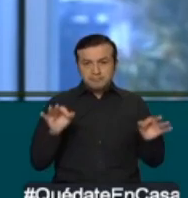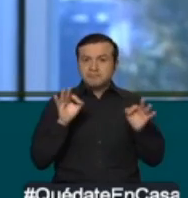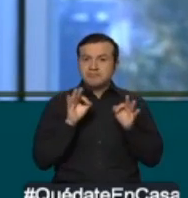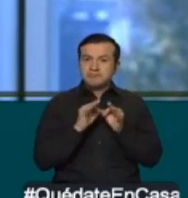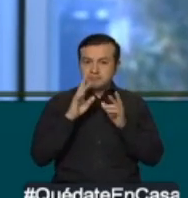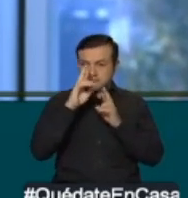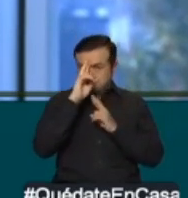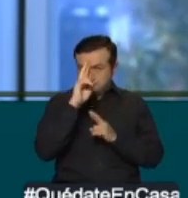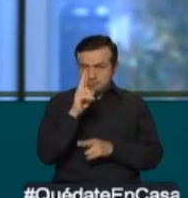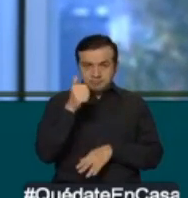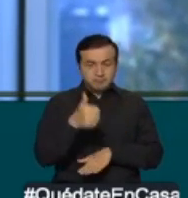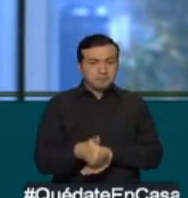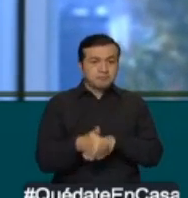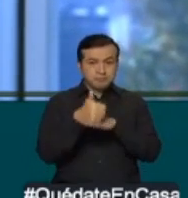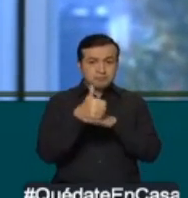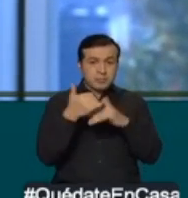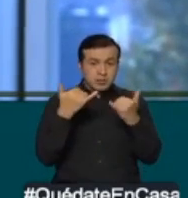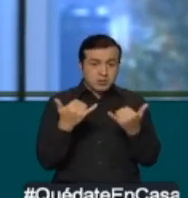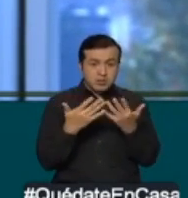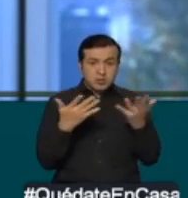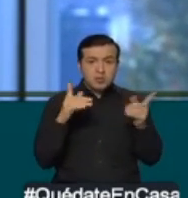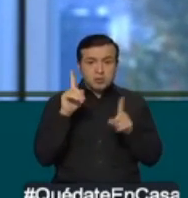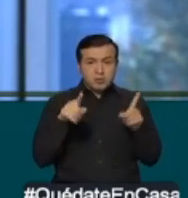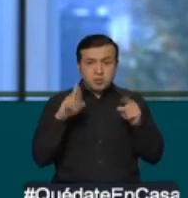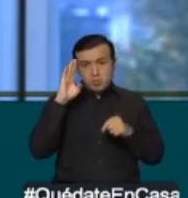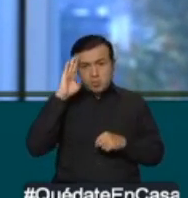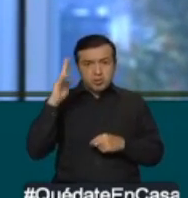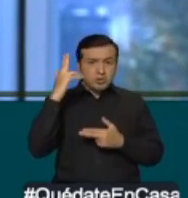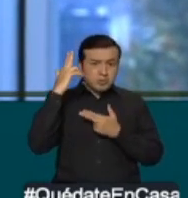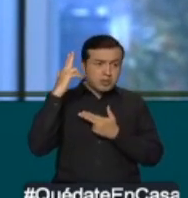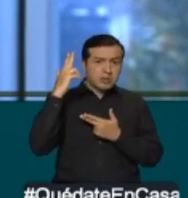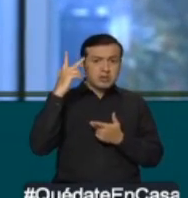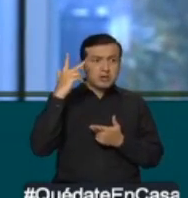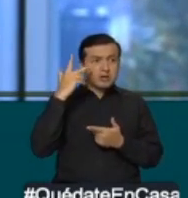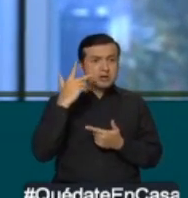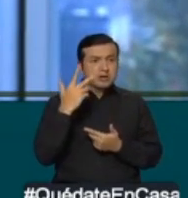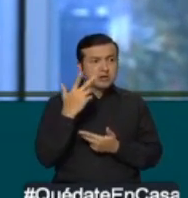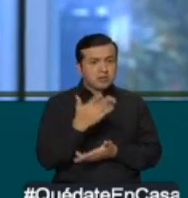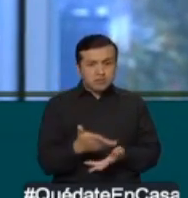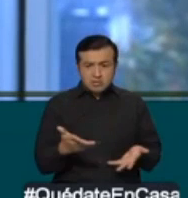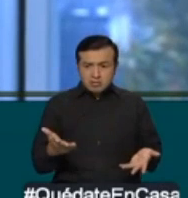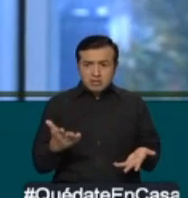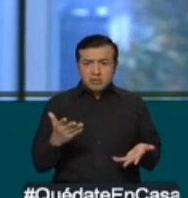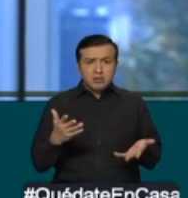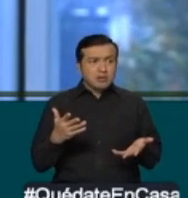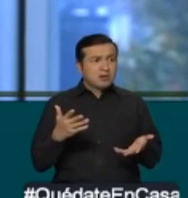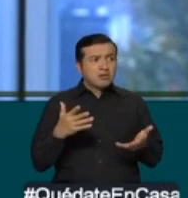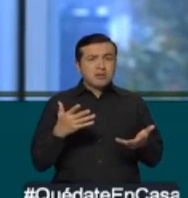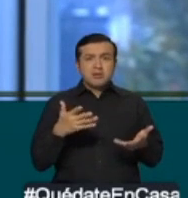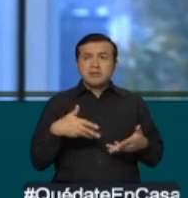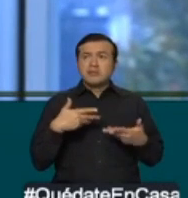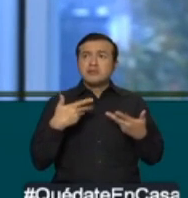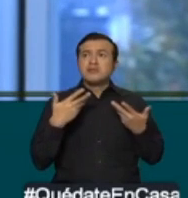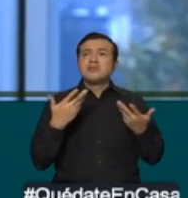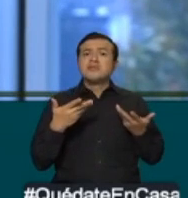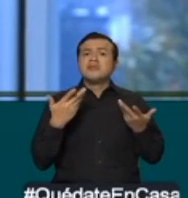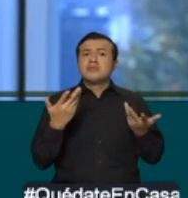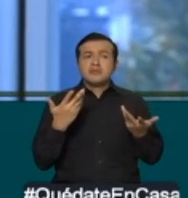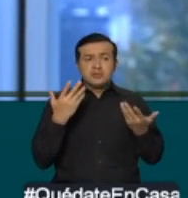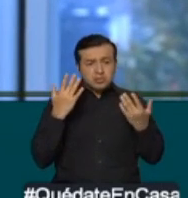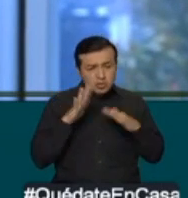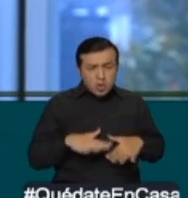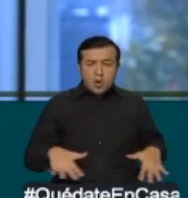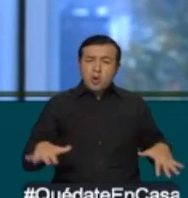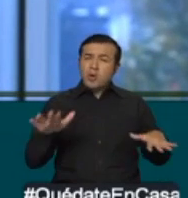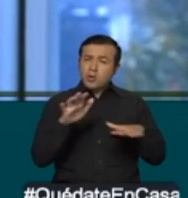respetar a la autoridad hoy tenemos policías militares fuerzas armadas actuando en todo el